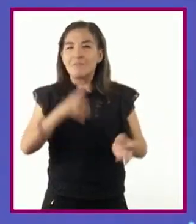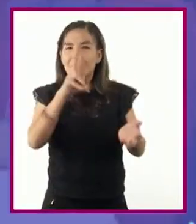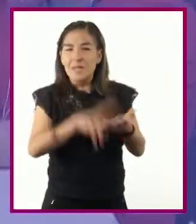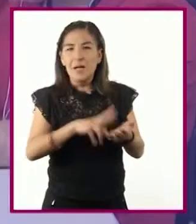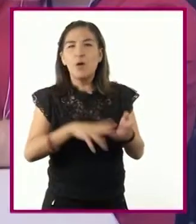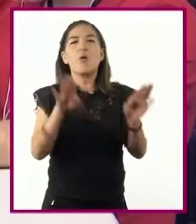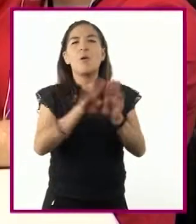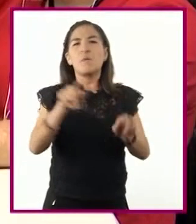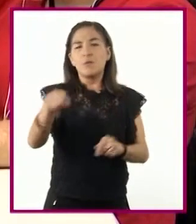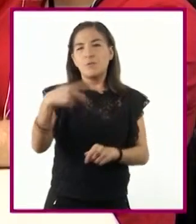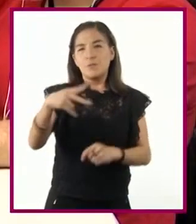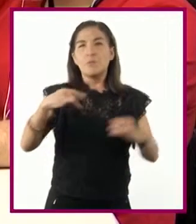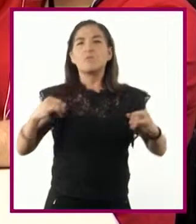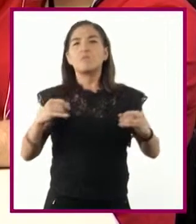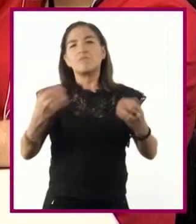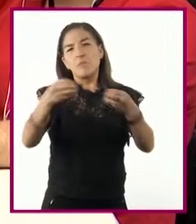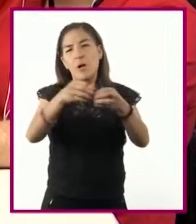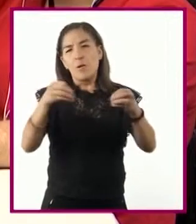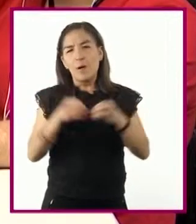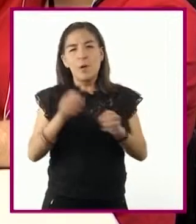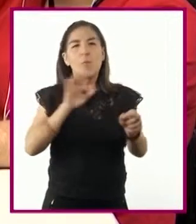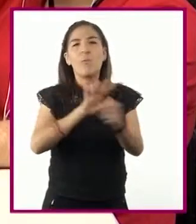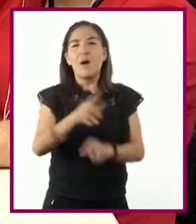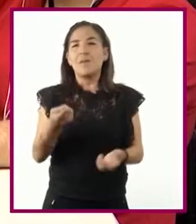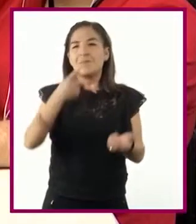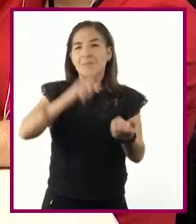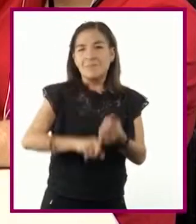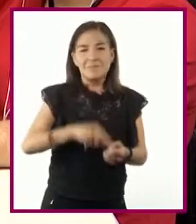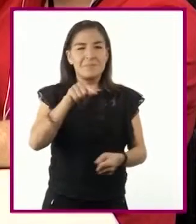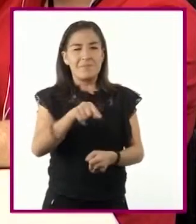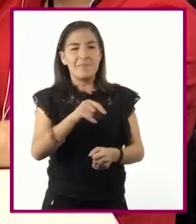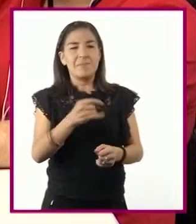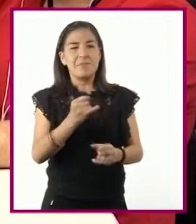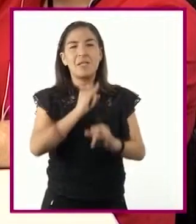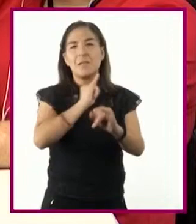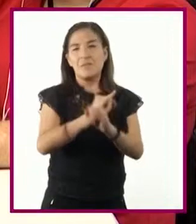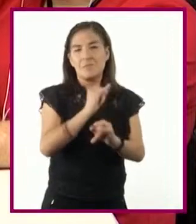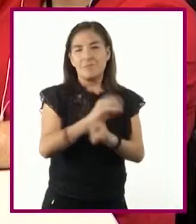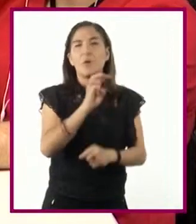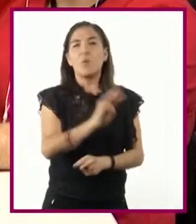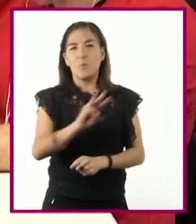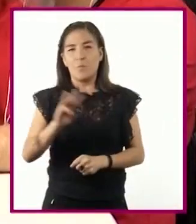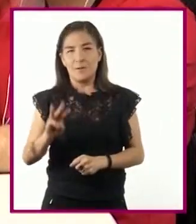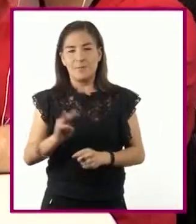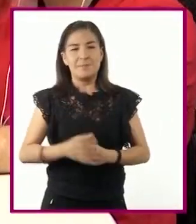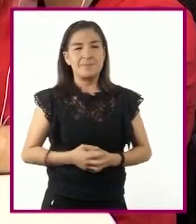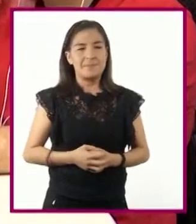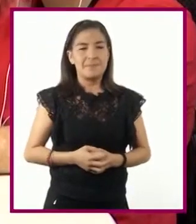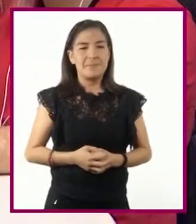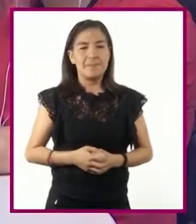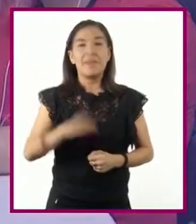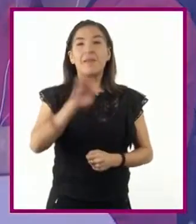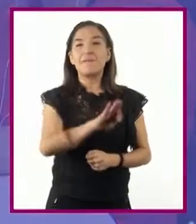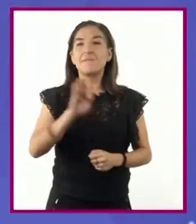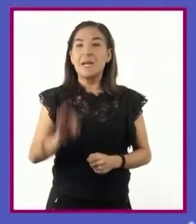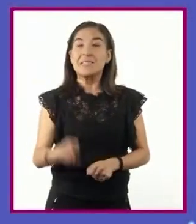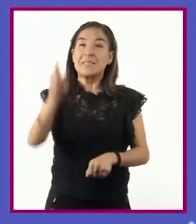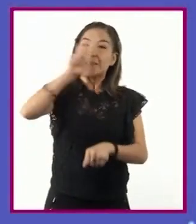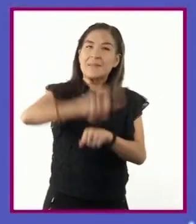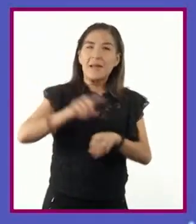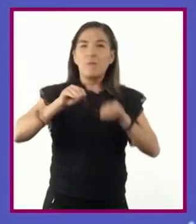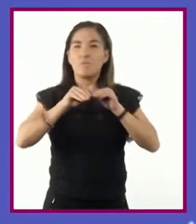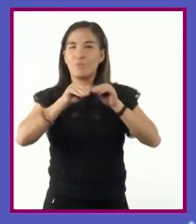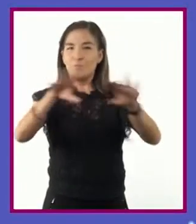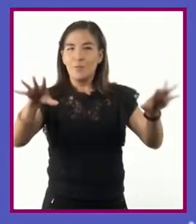algunas organizaciones para incluir en las páginas web de confianza. Fecha de